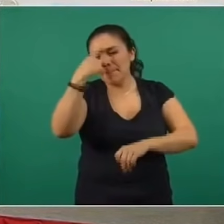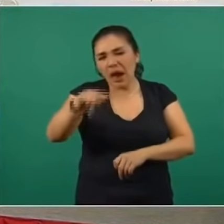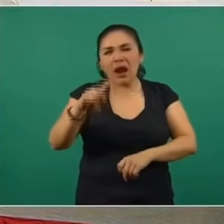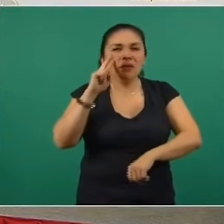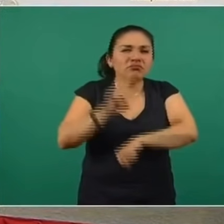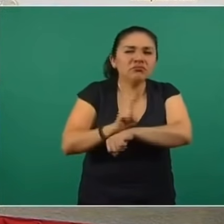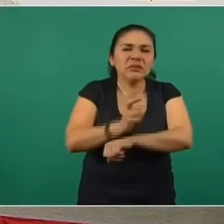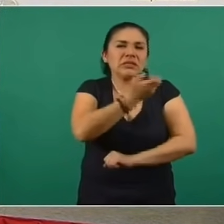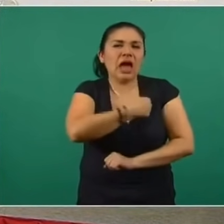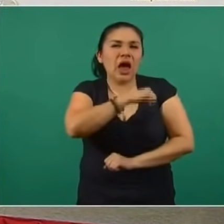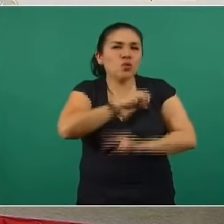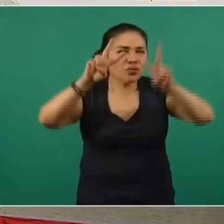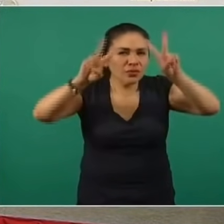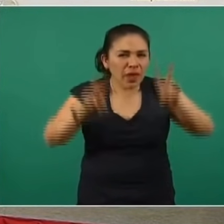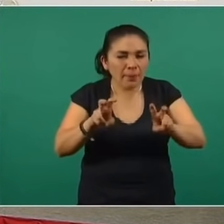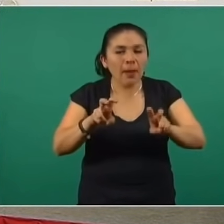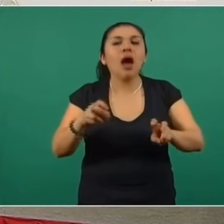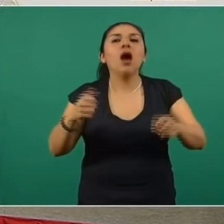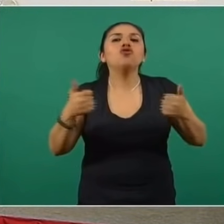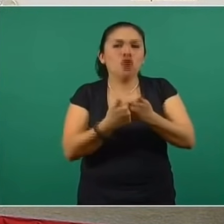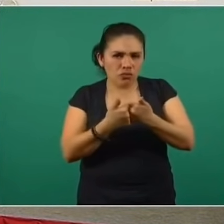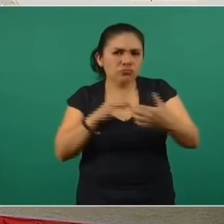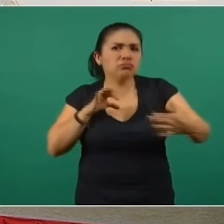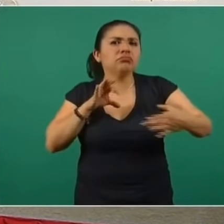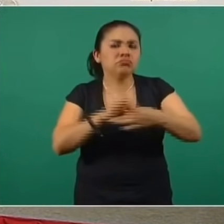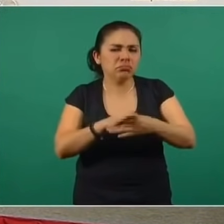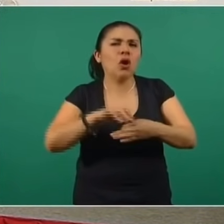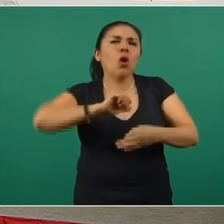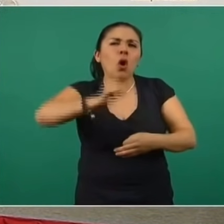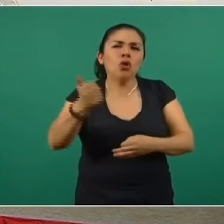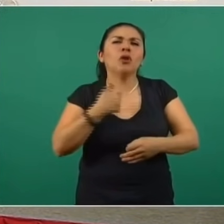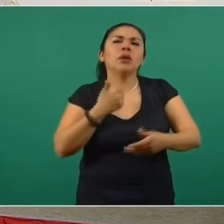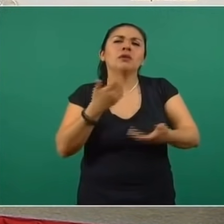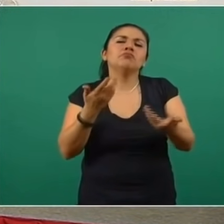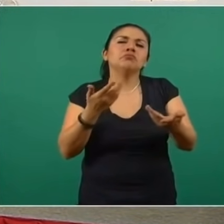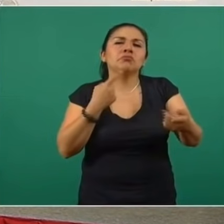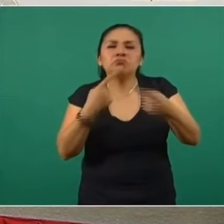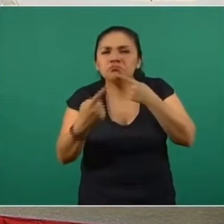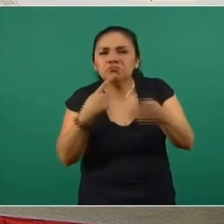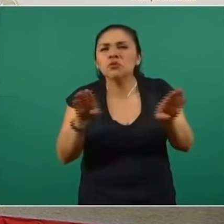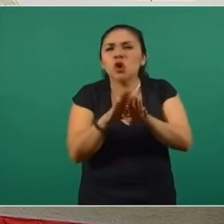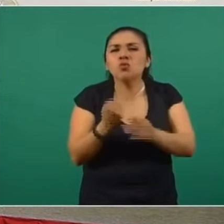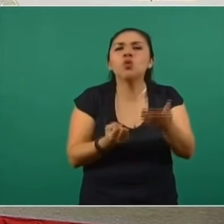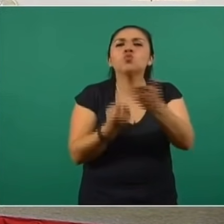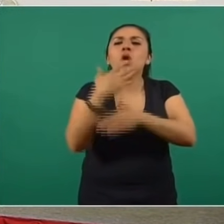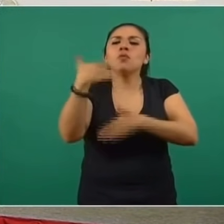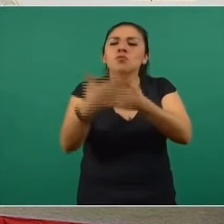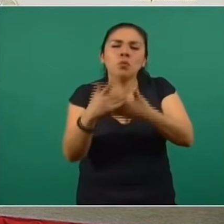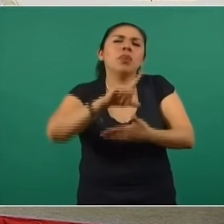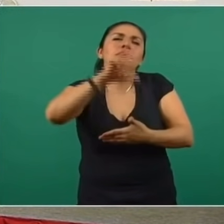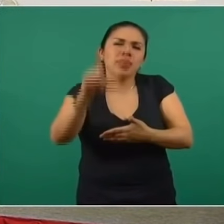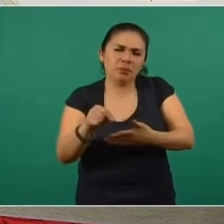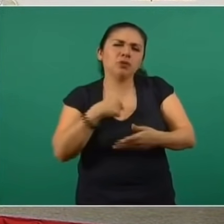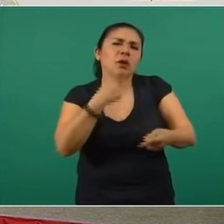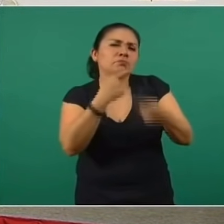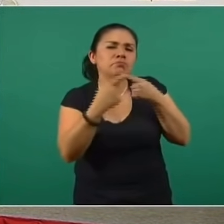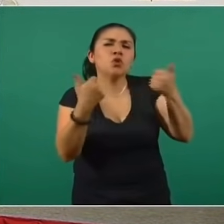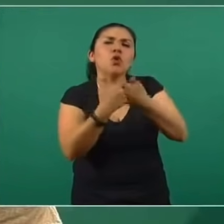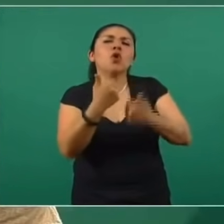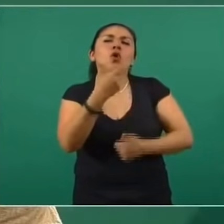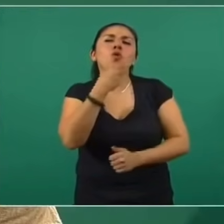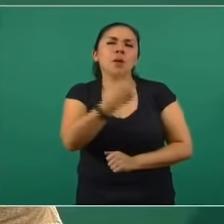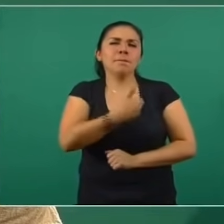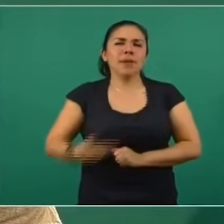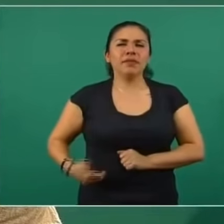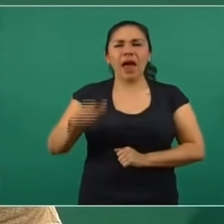salud pública, con base en colaboraciones existentes y nuevas prospectivas que en su momento platicamos con el presidente Alberto